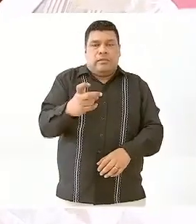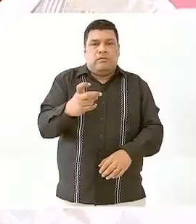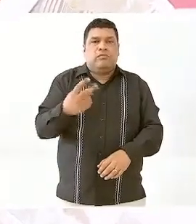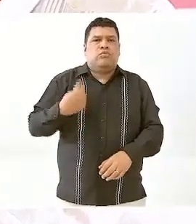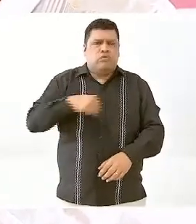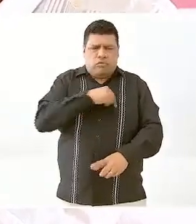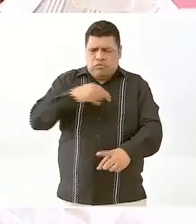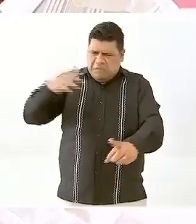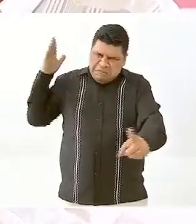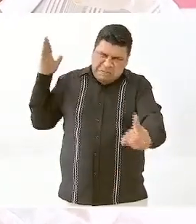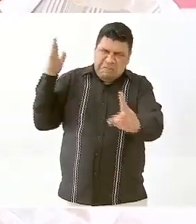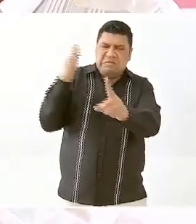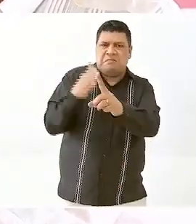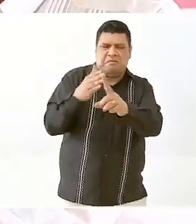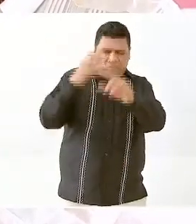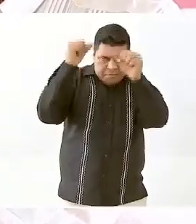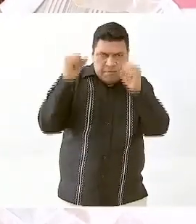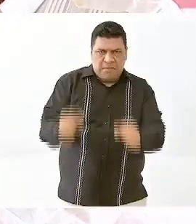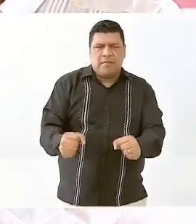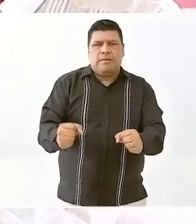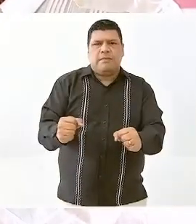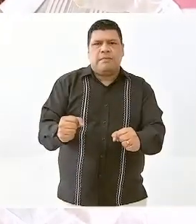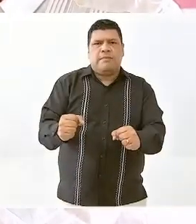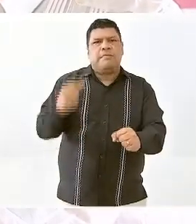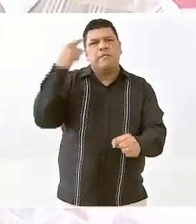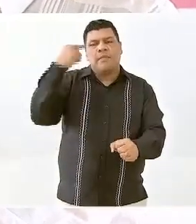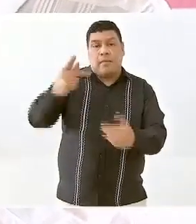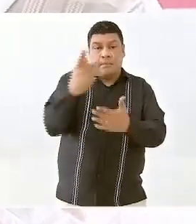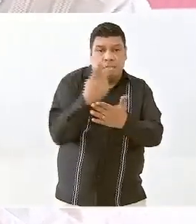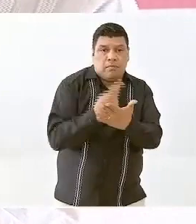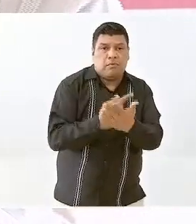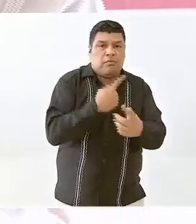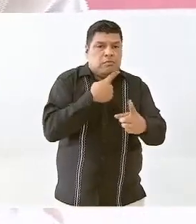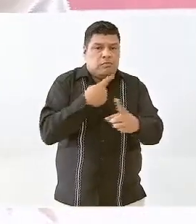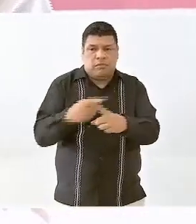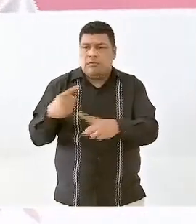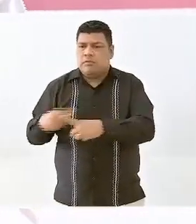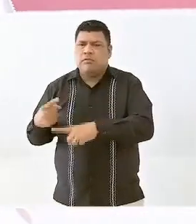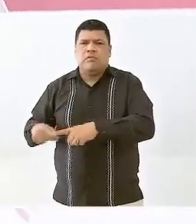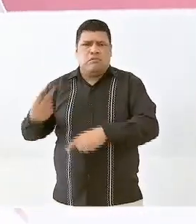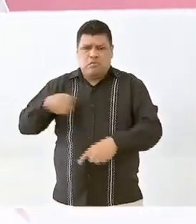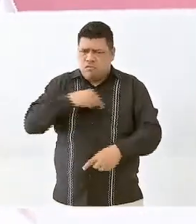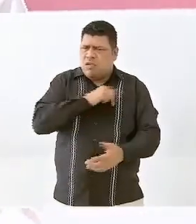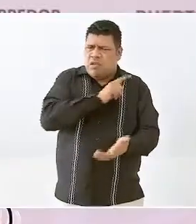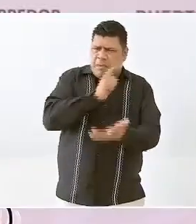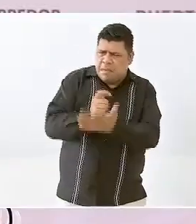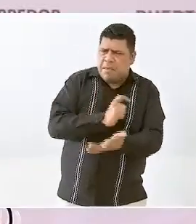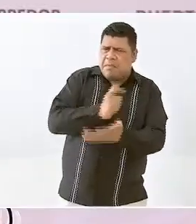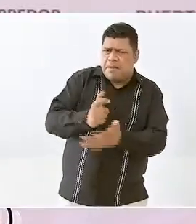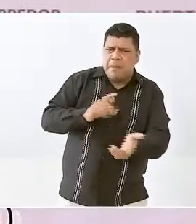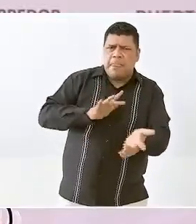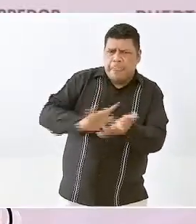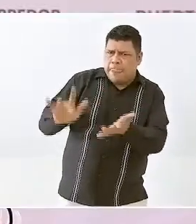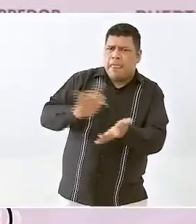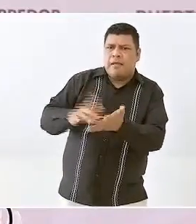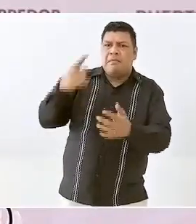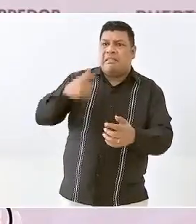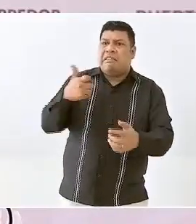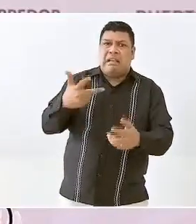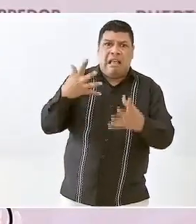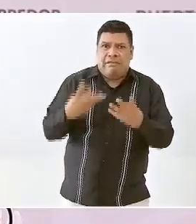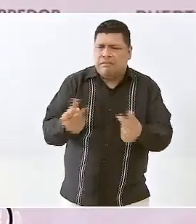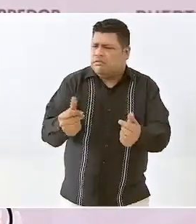el propósito que tiene este programa. Vamos a continuar apoyando, que no falte el